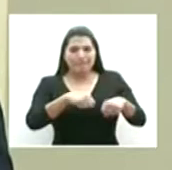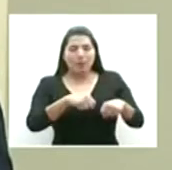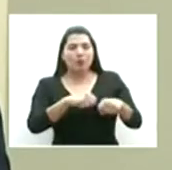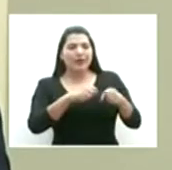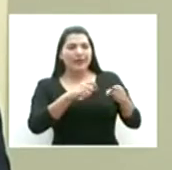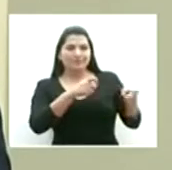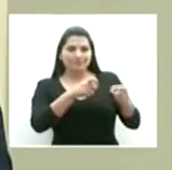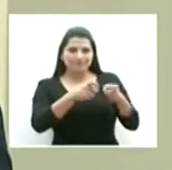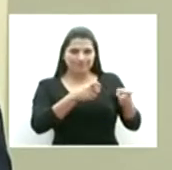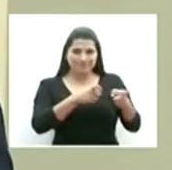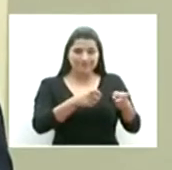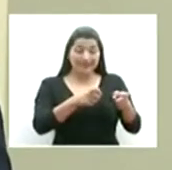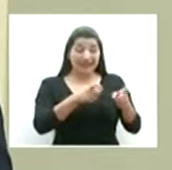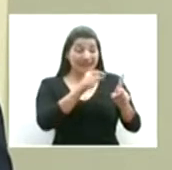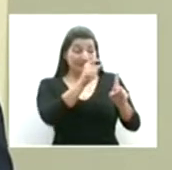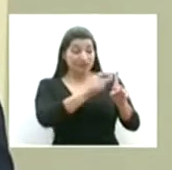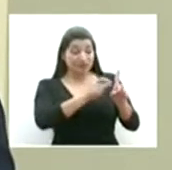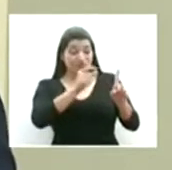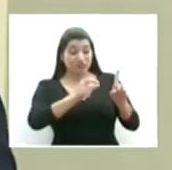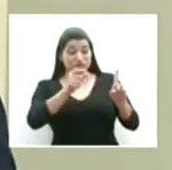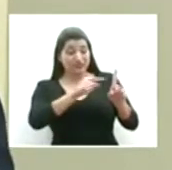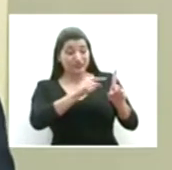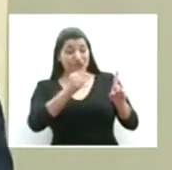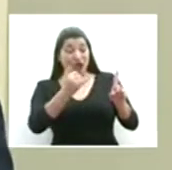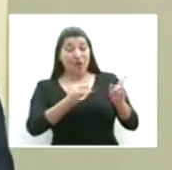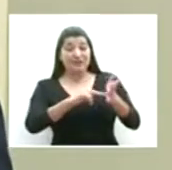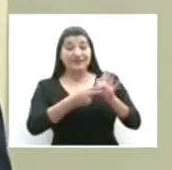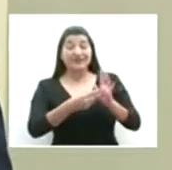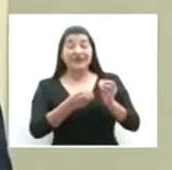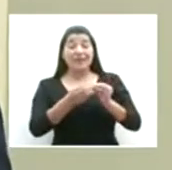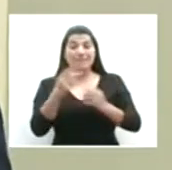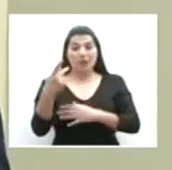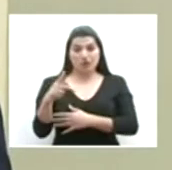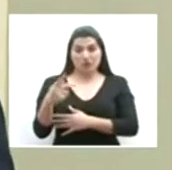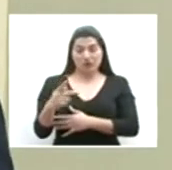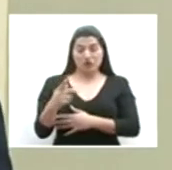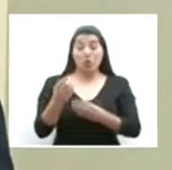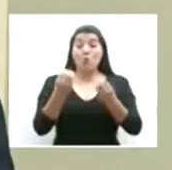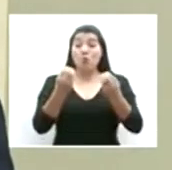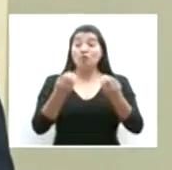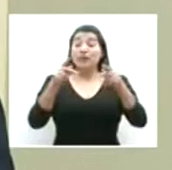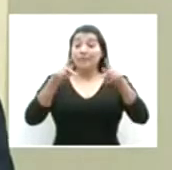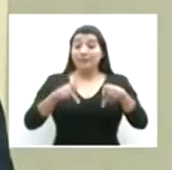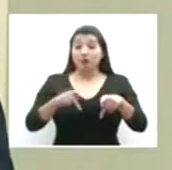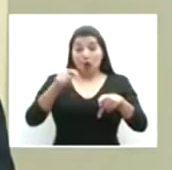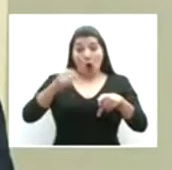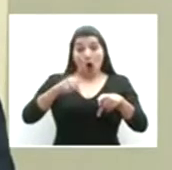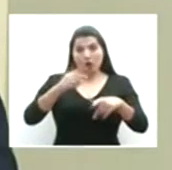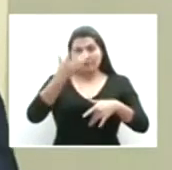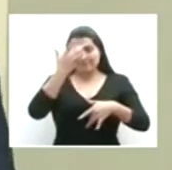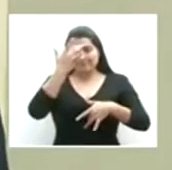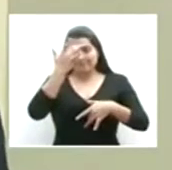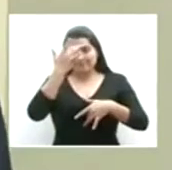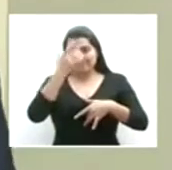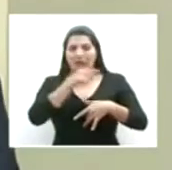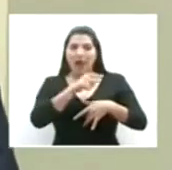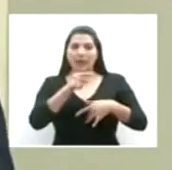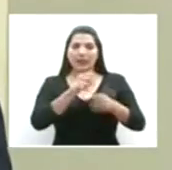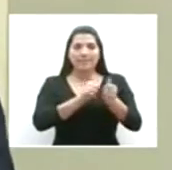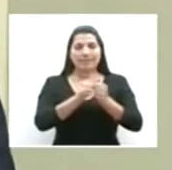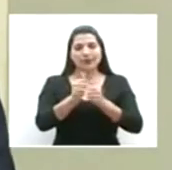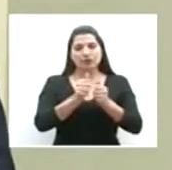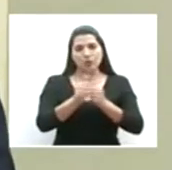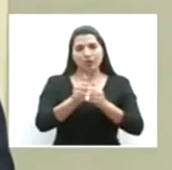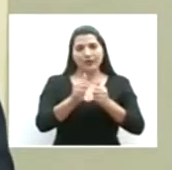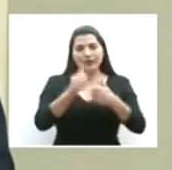sectores que en este momento representan un riesgo mayor. Muchos de los casos que hoy se están también dando, pues obviamente la mayoría están